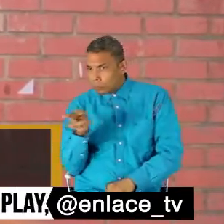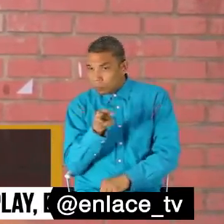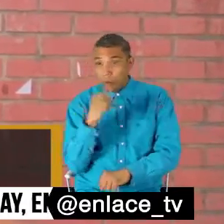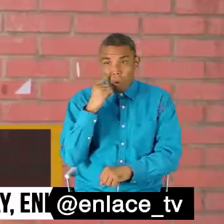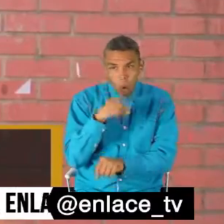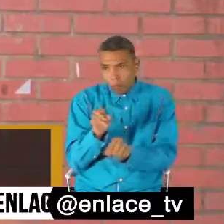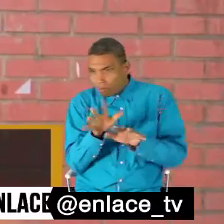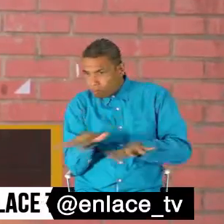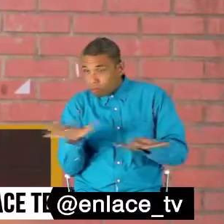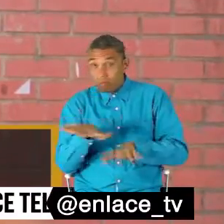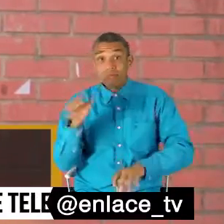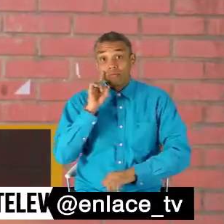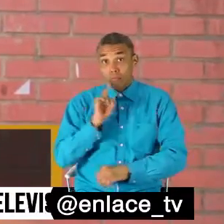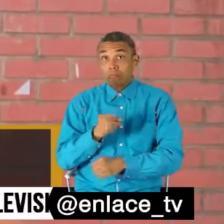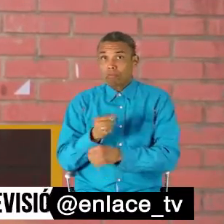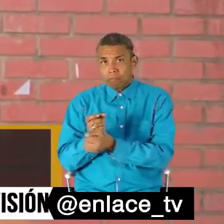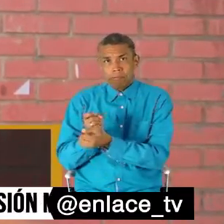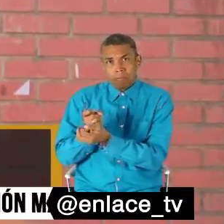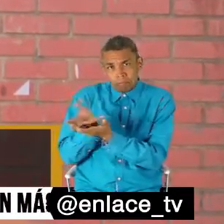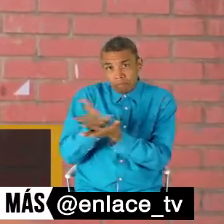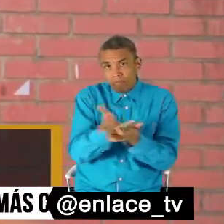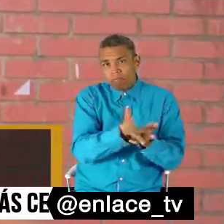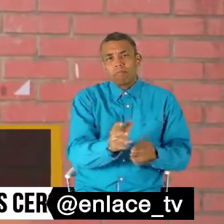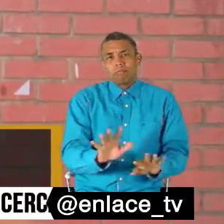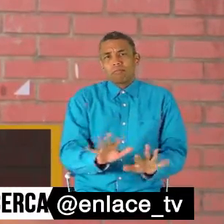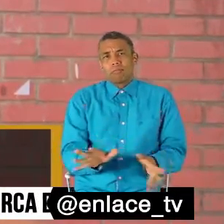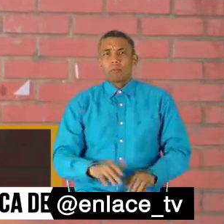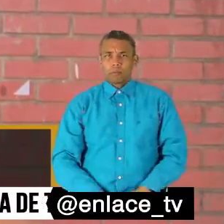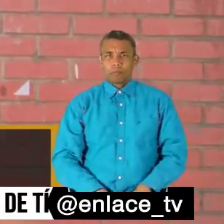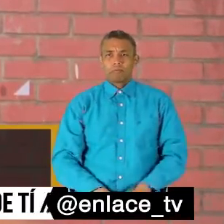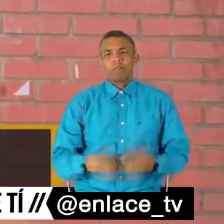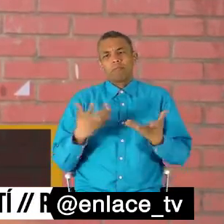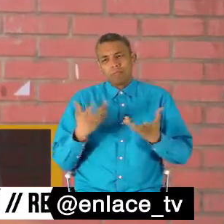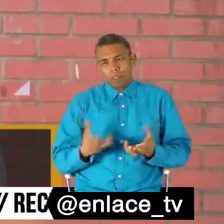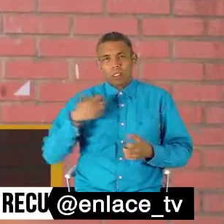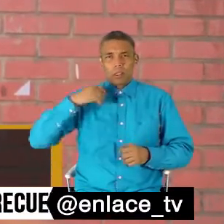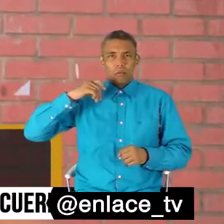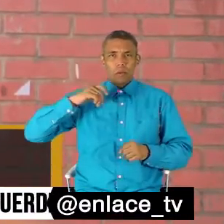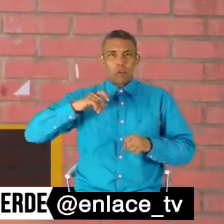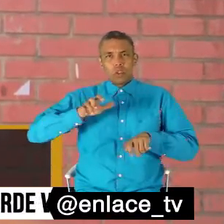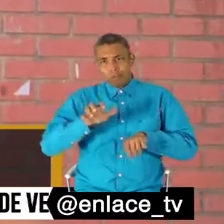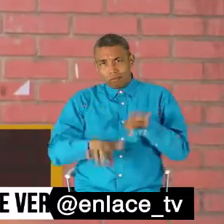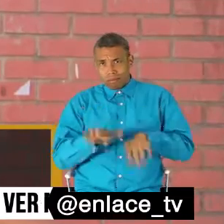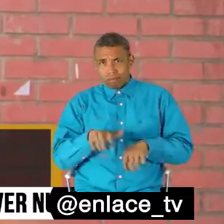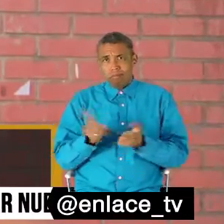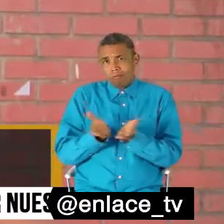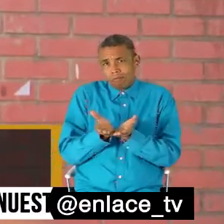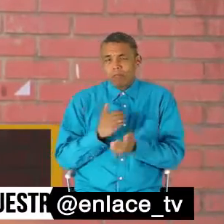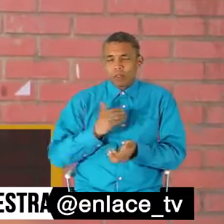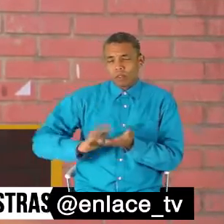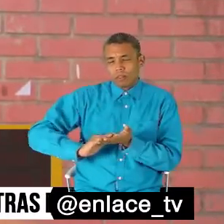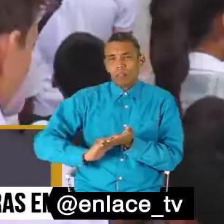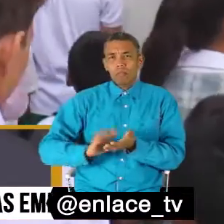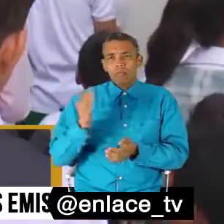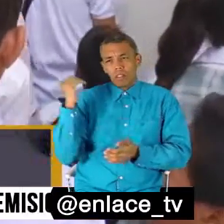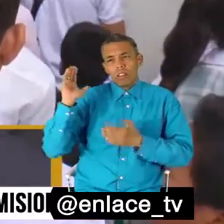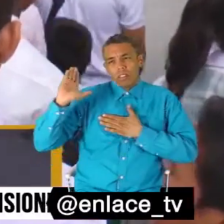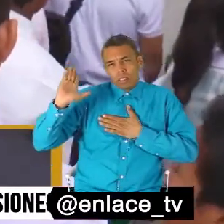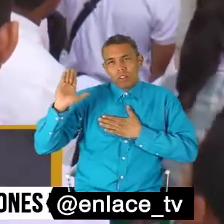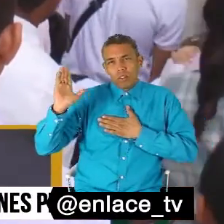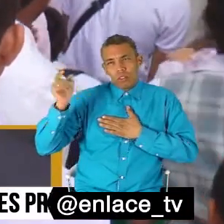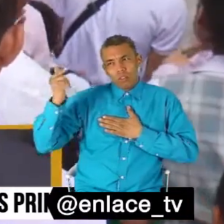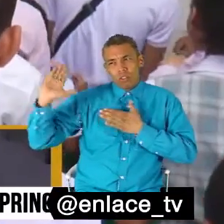problemas y pues esperamos la respuesta. Queríamos una respuesta y lo que sí pedimos es que cumplieran con la palabra. El